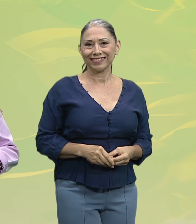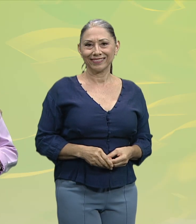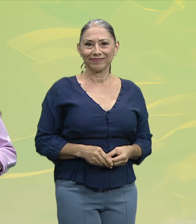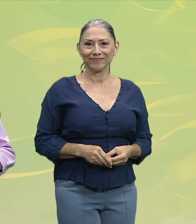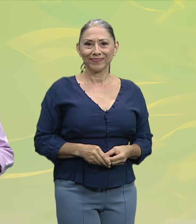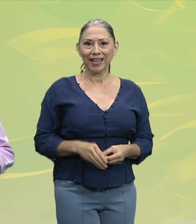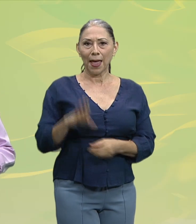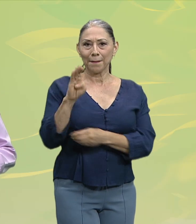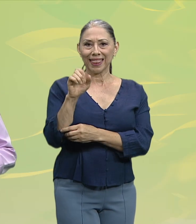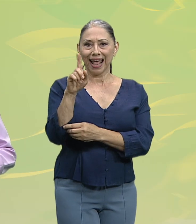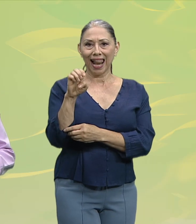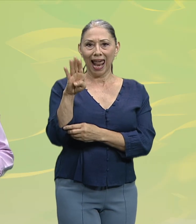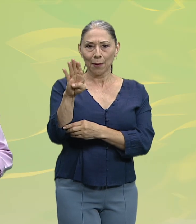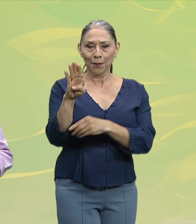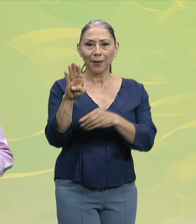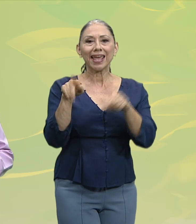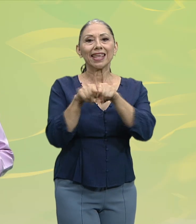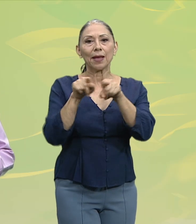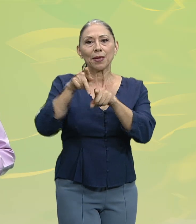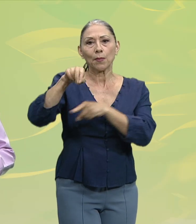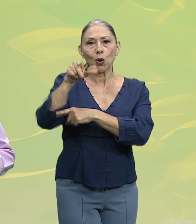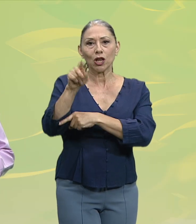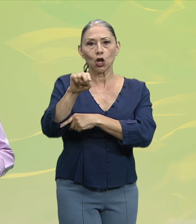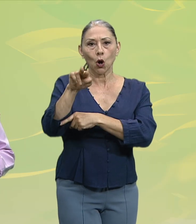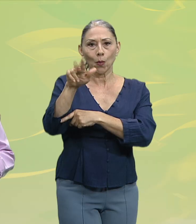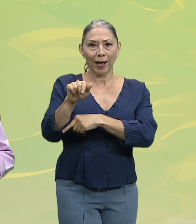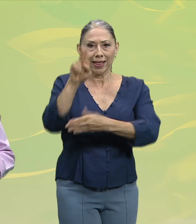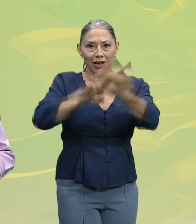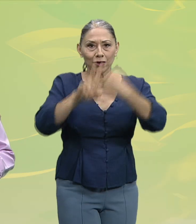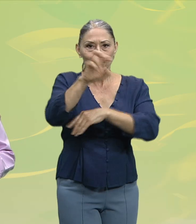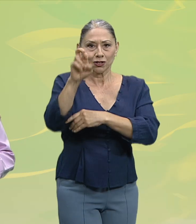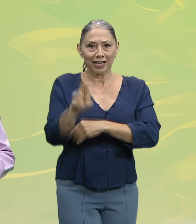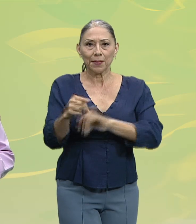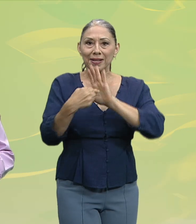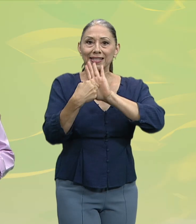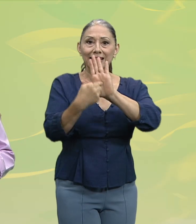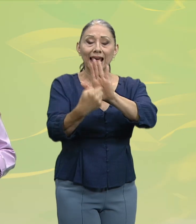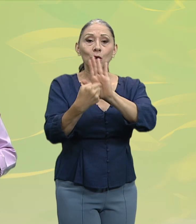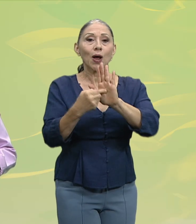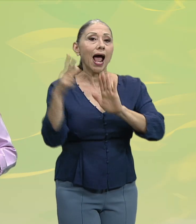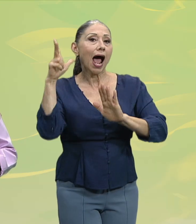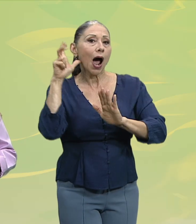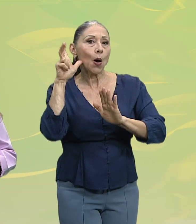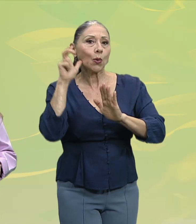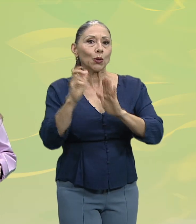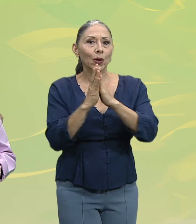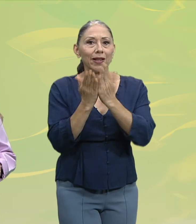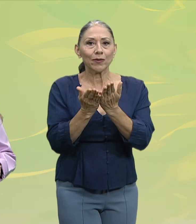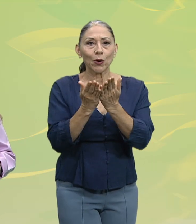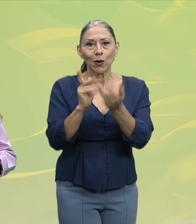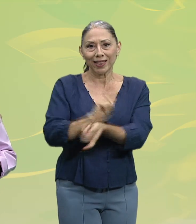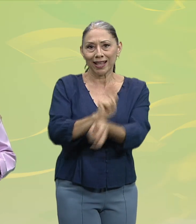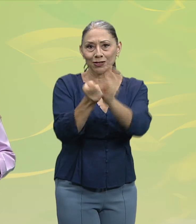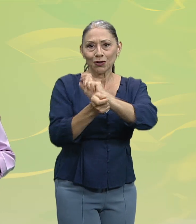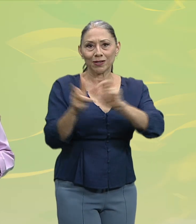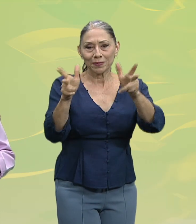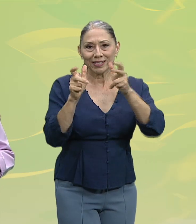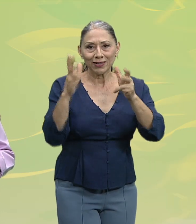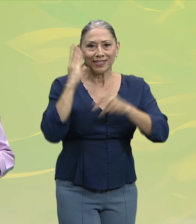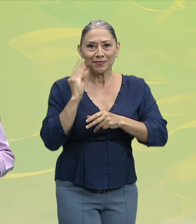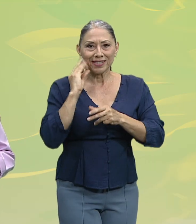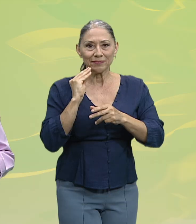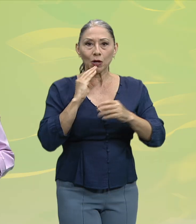El Betalab y Proinnova de la Universidad de Costa Rica presentaron el audiolibro Traducciones, Percepciones y